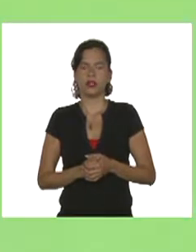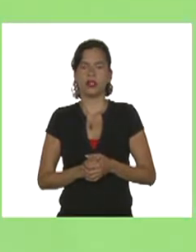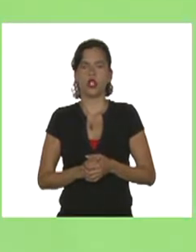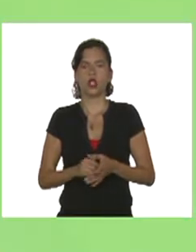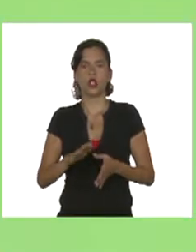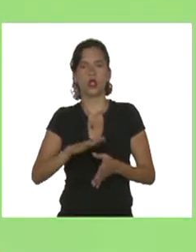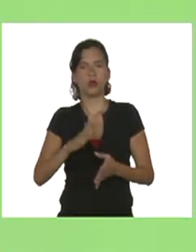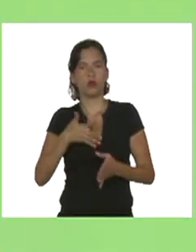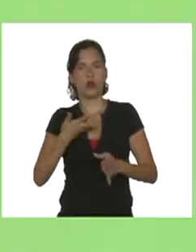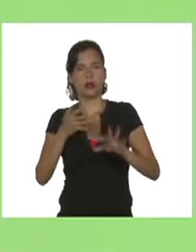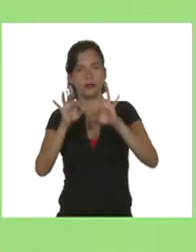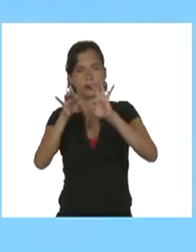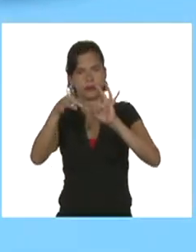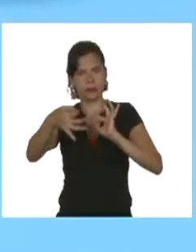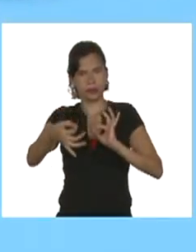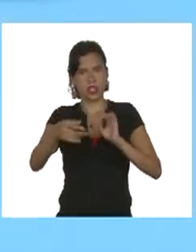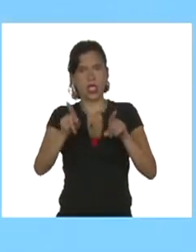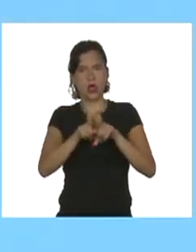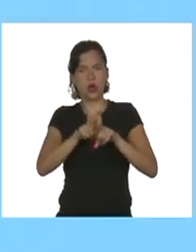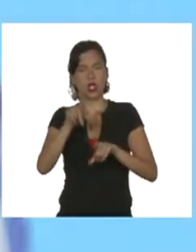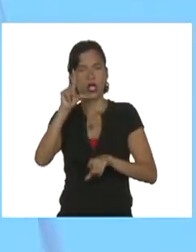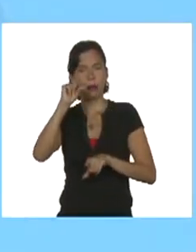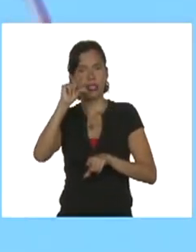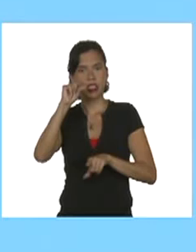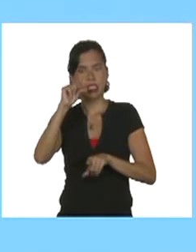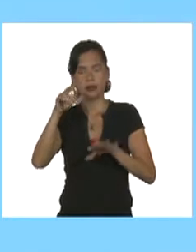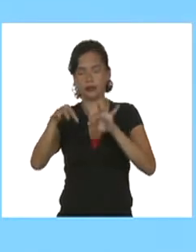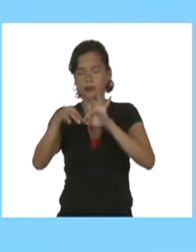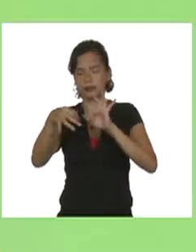Colocando los dedos en forma de pinza